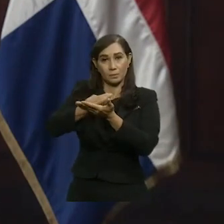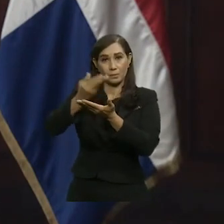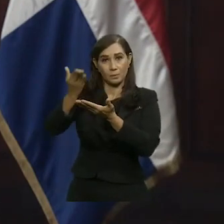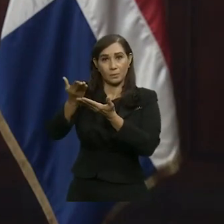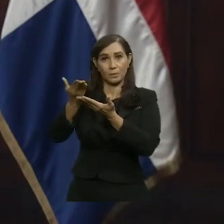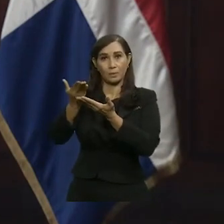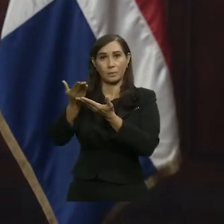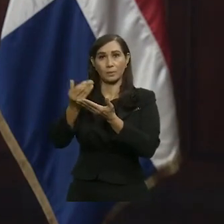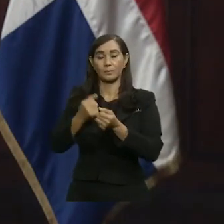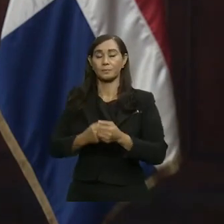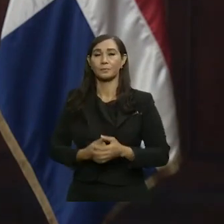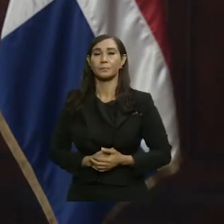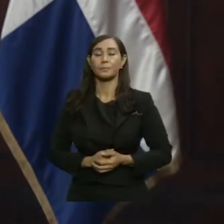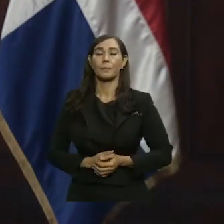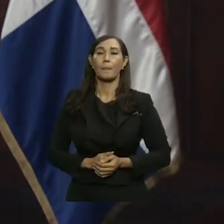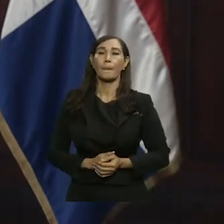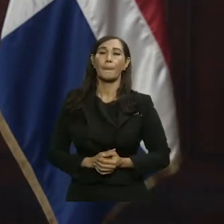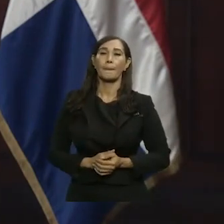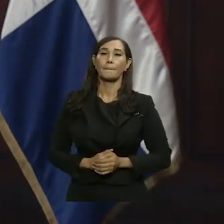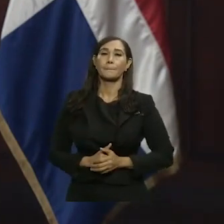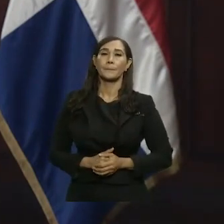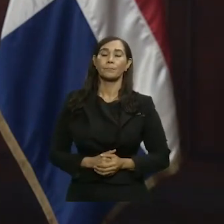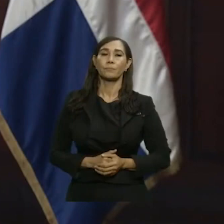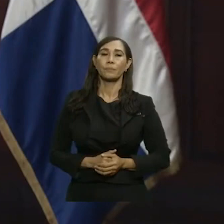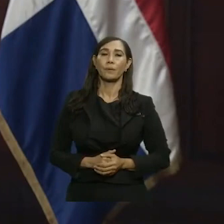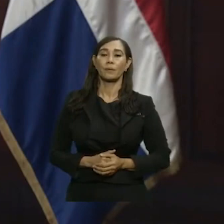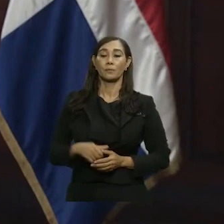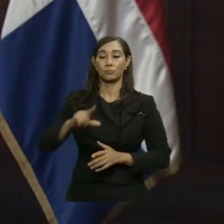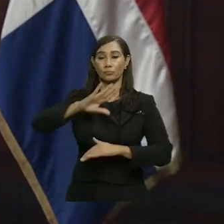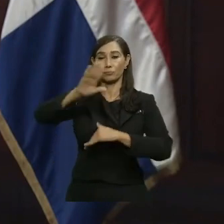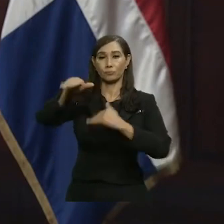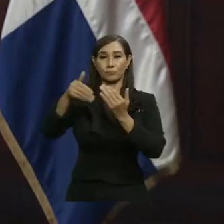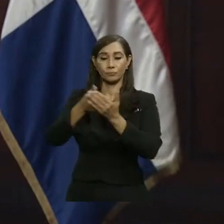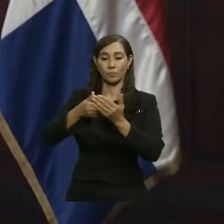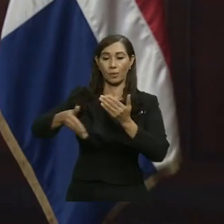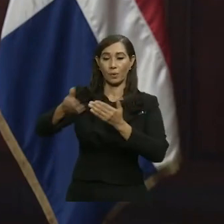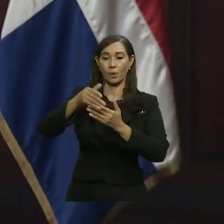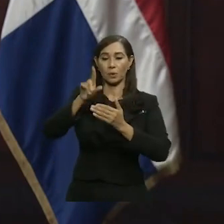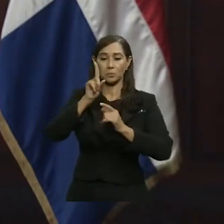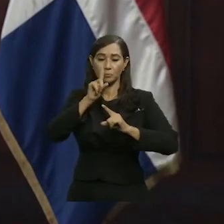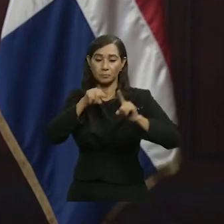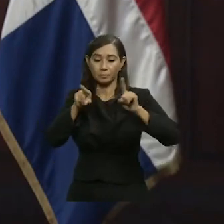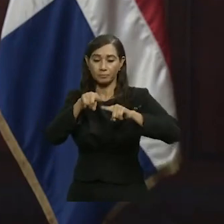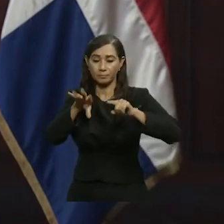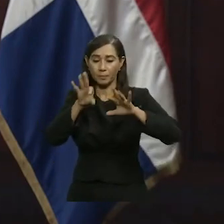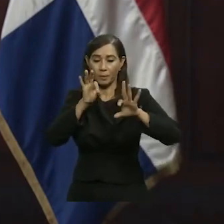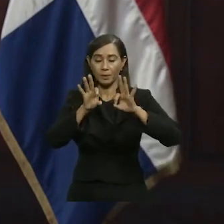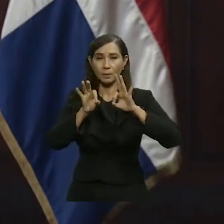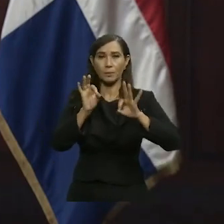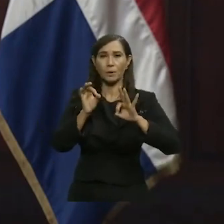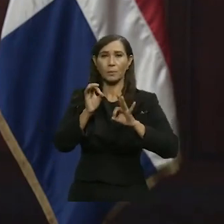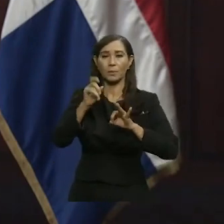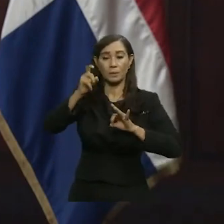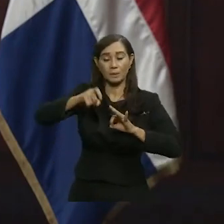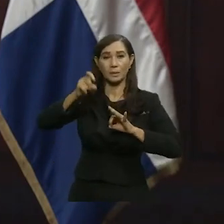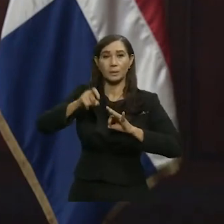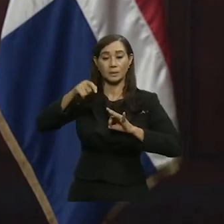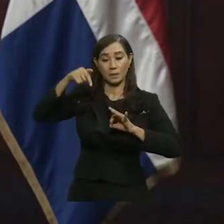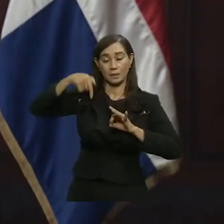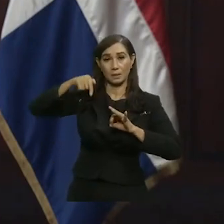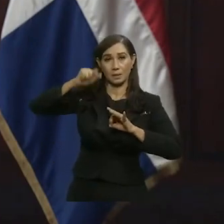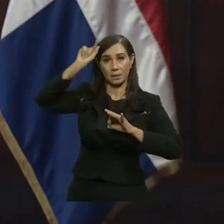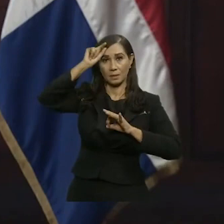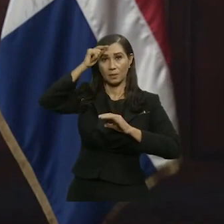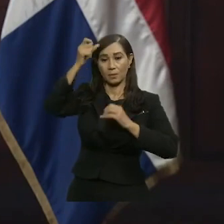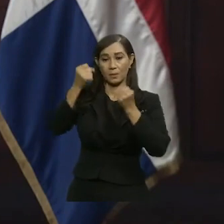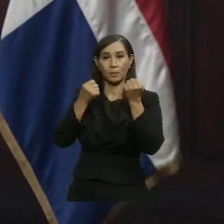por factores externos. Con todos ellos, identificamos la necesidad de seguir auspiciando desde el gobierno